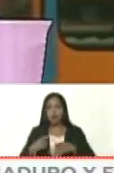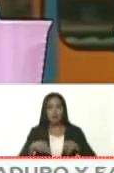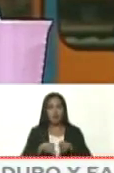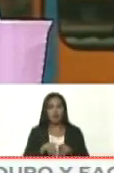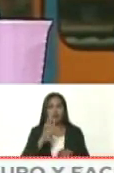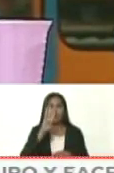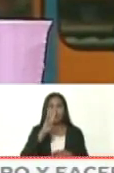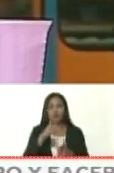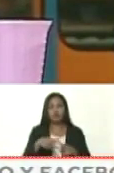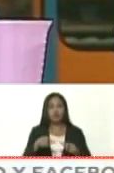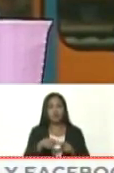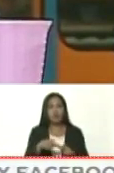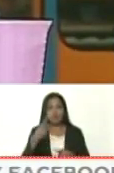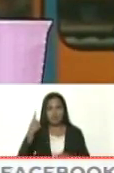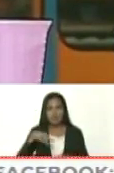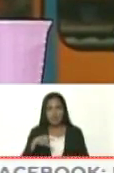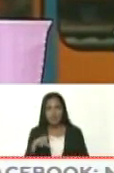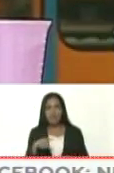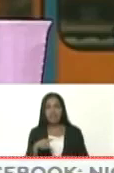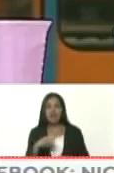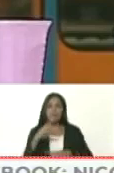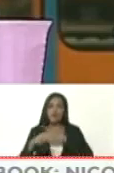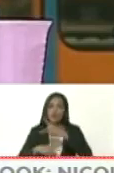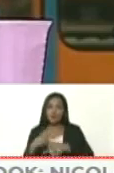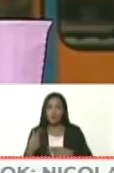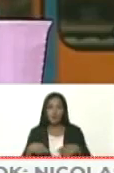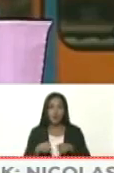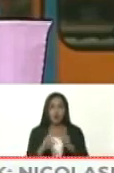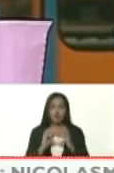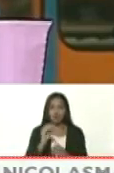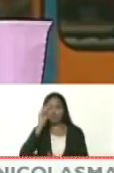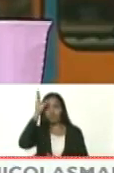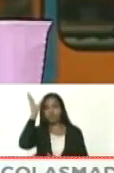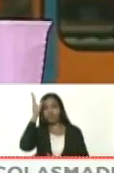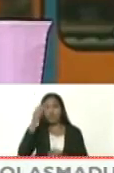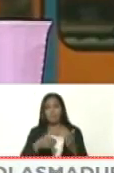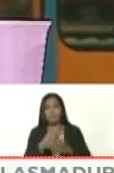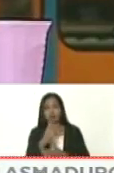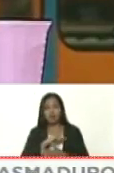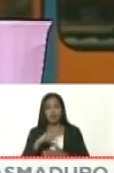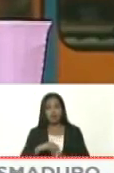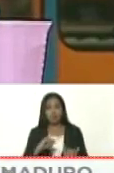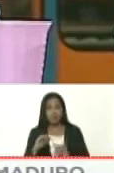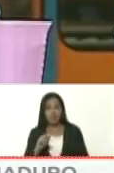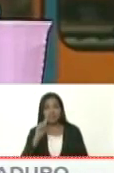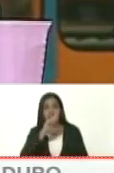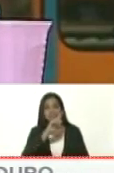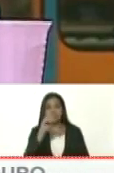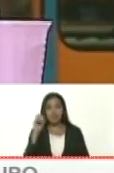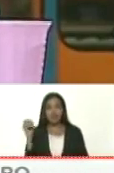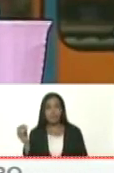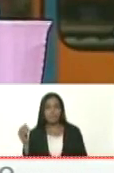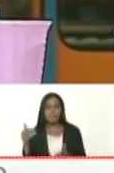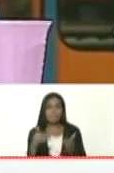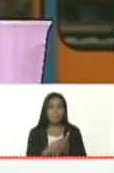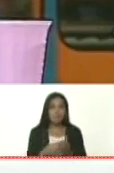4 galpones existentes productivos, con una capacidad aproximada de 100.000 huevitos fértiles semanales. Es